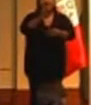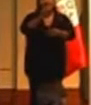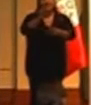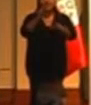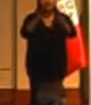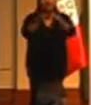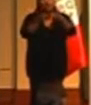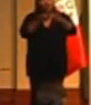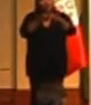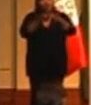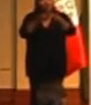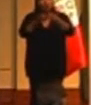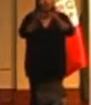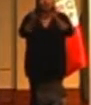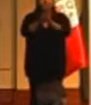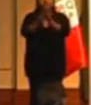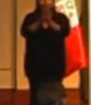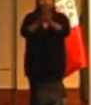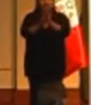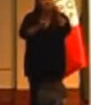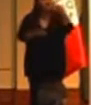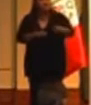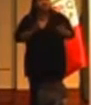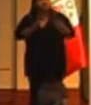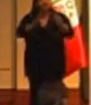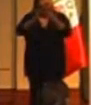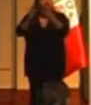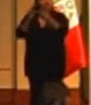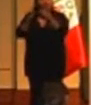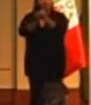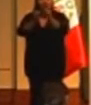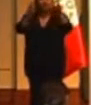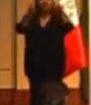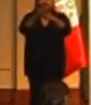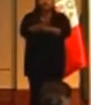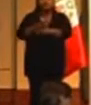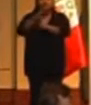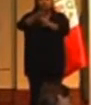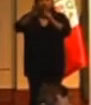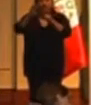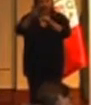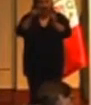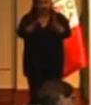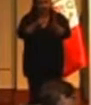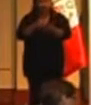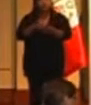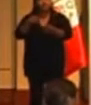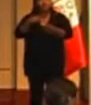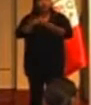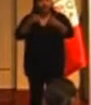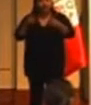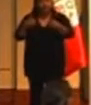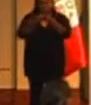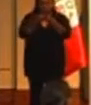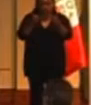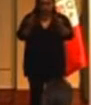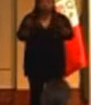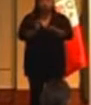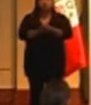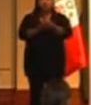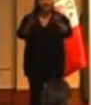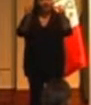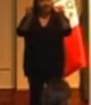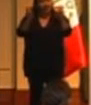están intensamente vinculados al tema de la seguridad ciudadana. Hemos tenido una serie de